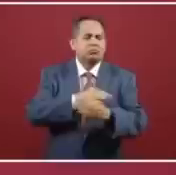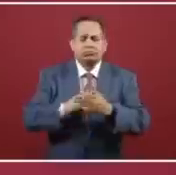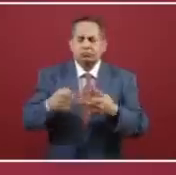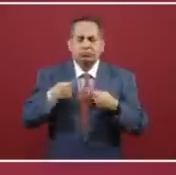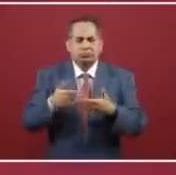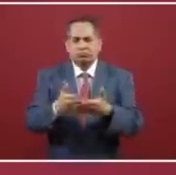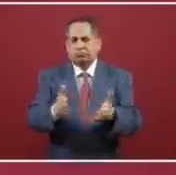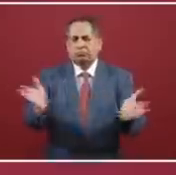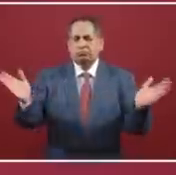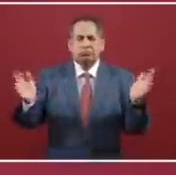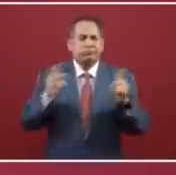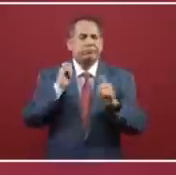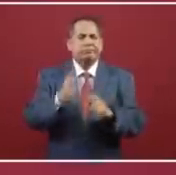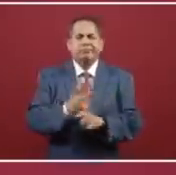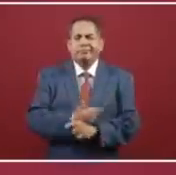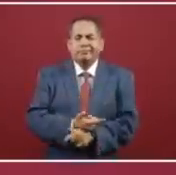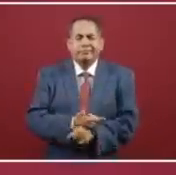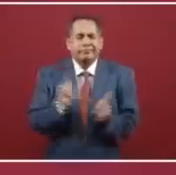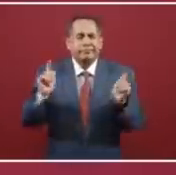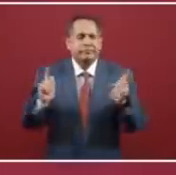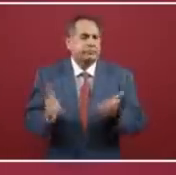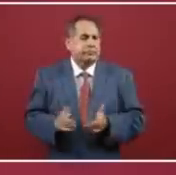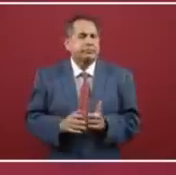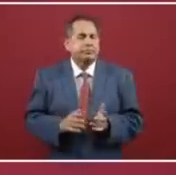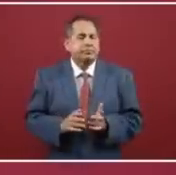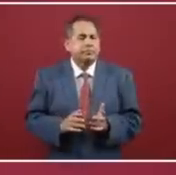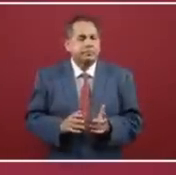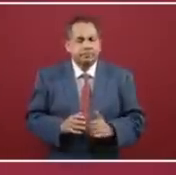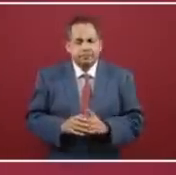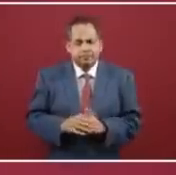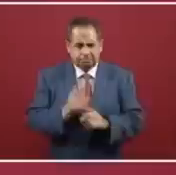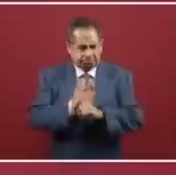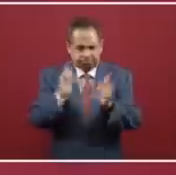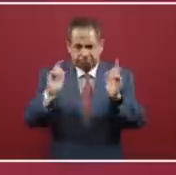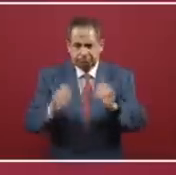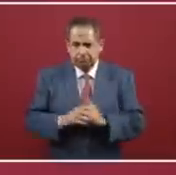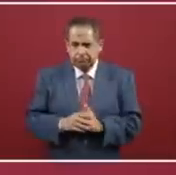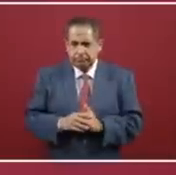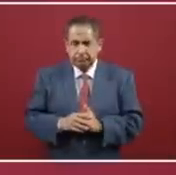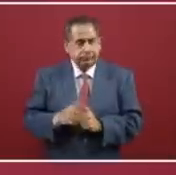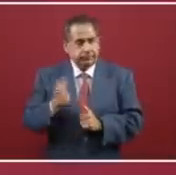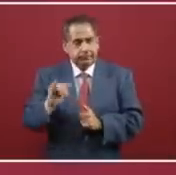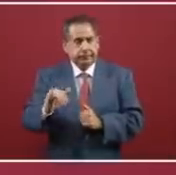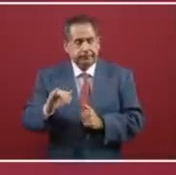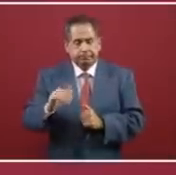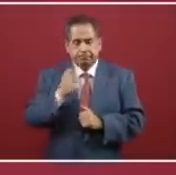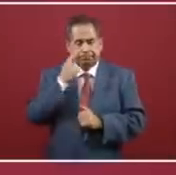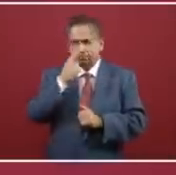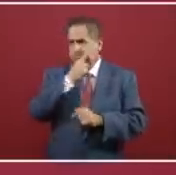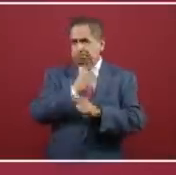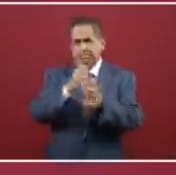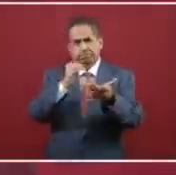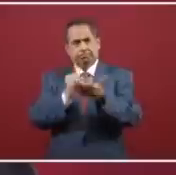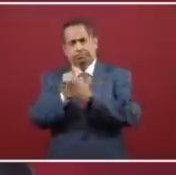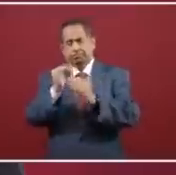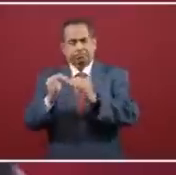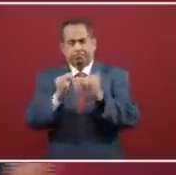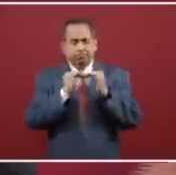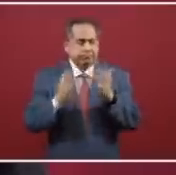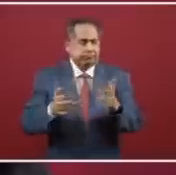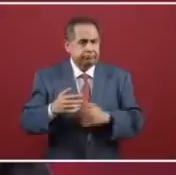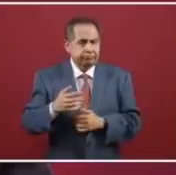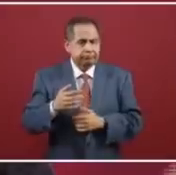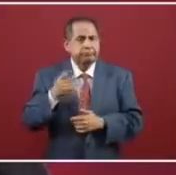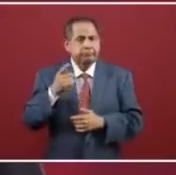ciudadanos es libre este y es la democracia es